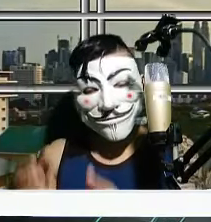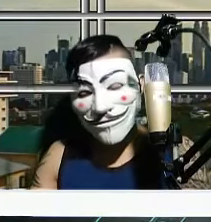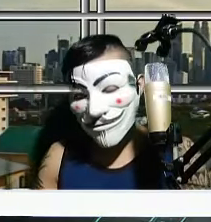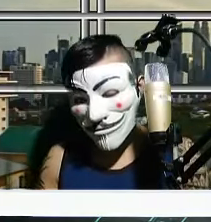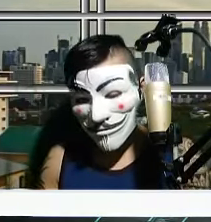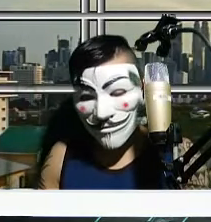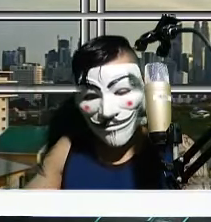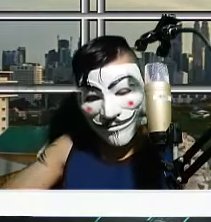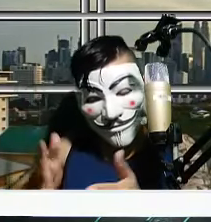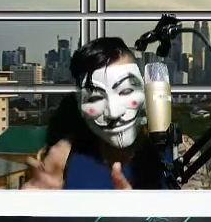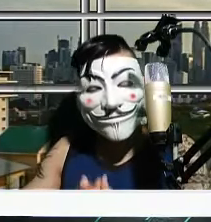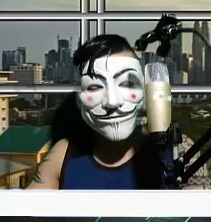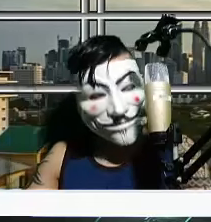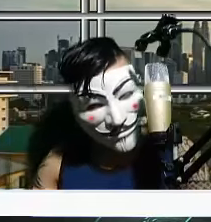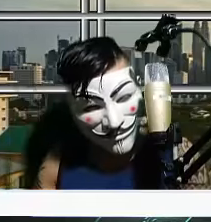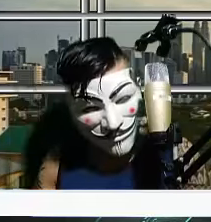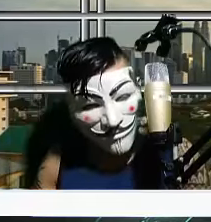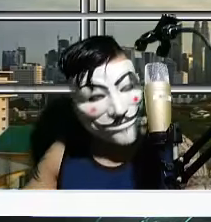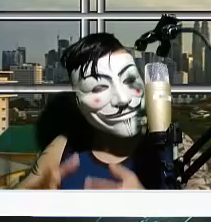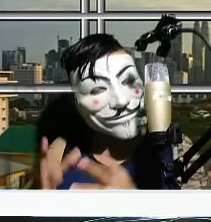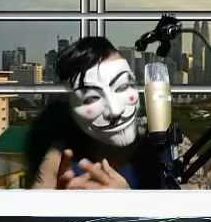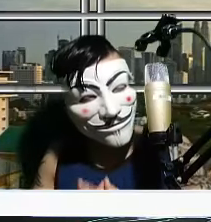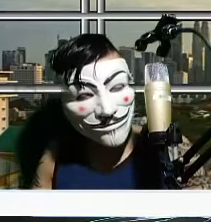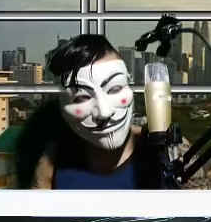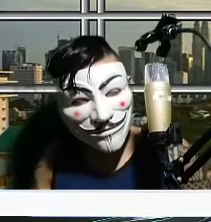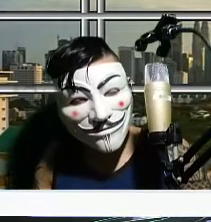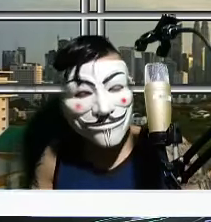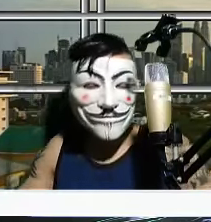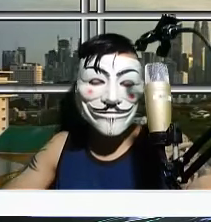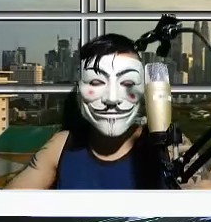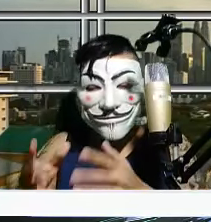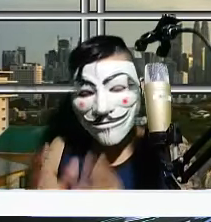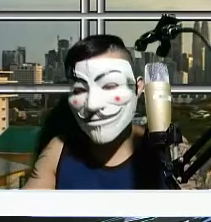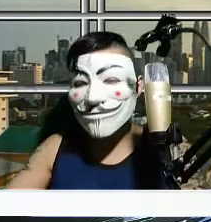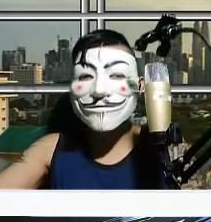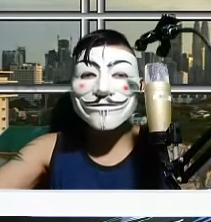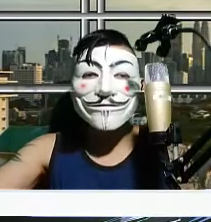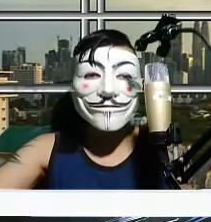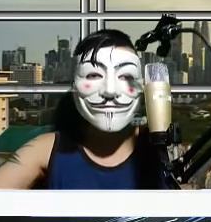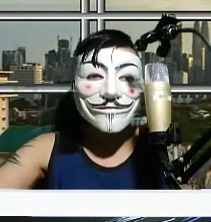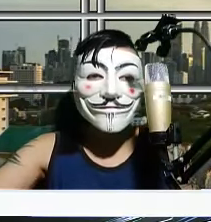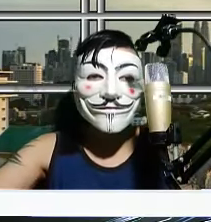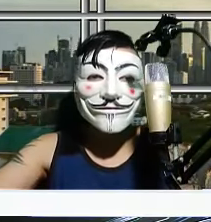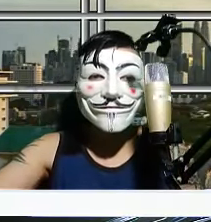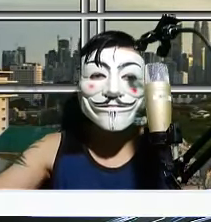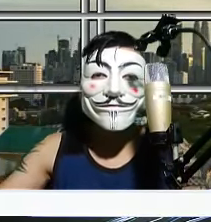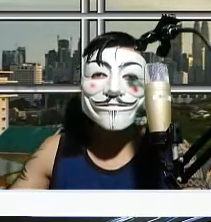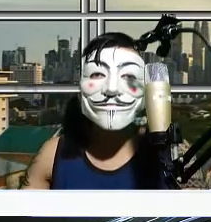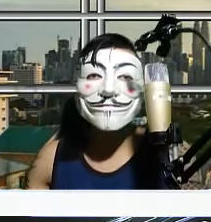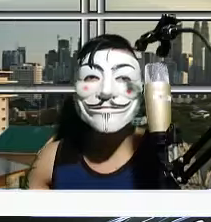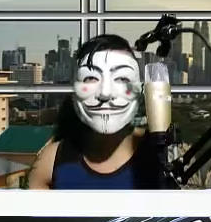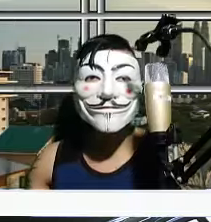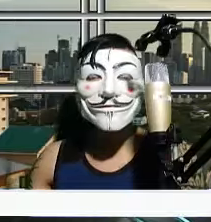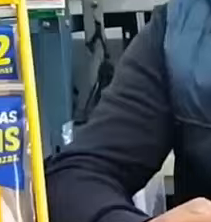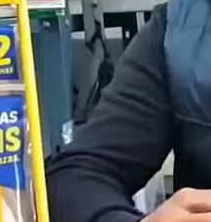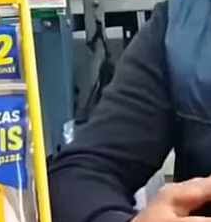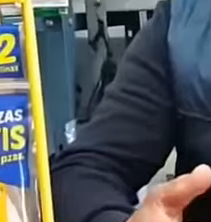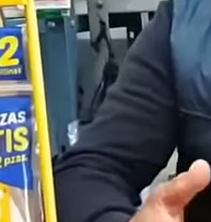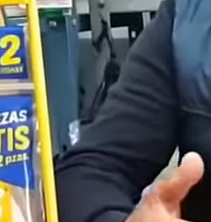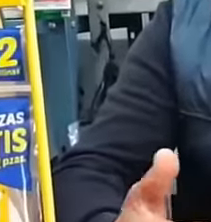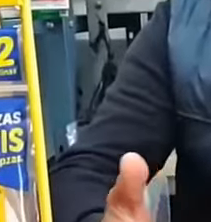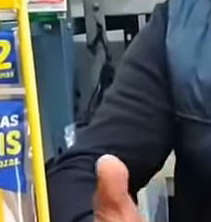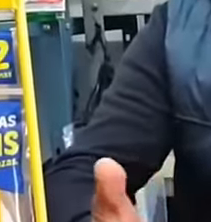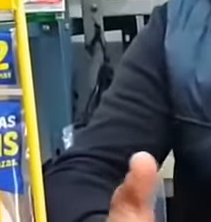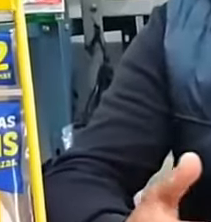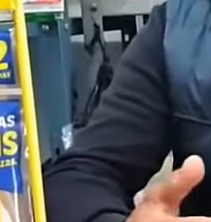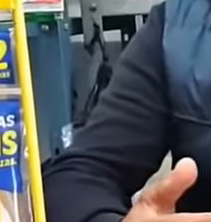hablar así que señores si me permiten si me dan la oportunidad y sin tantas babosadas de mle con todo Ahora